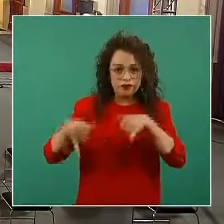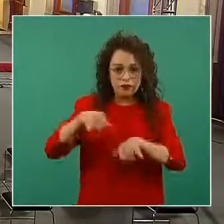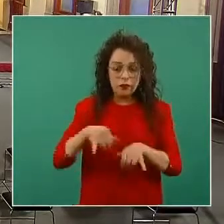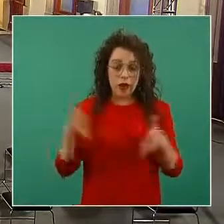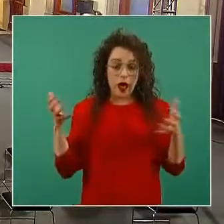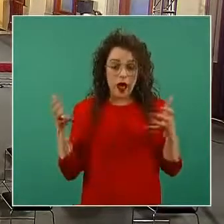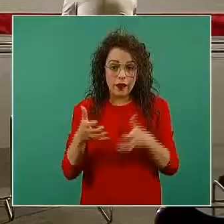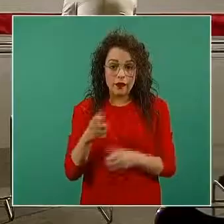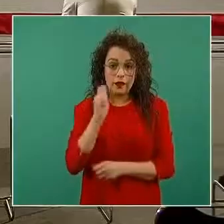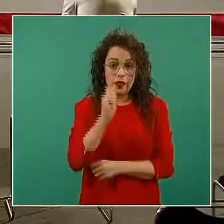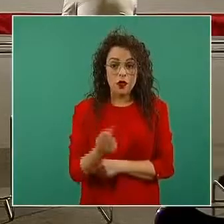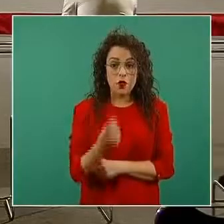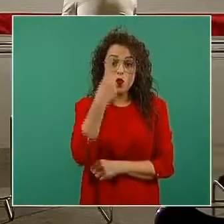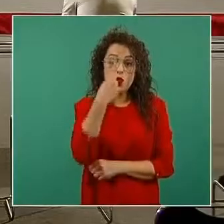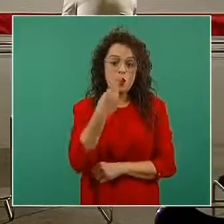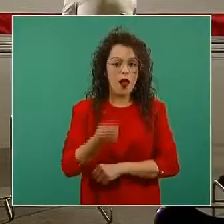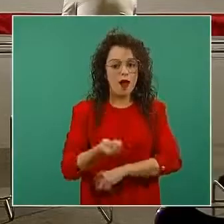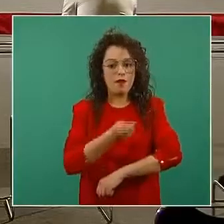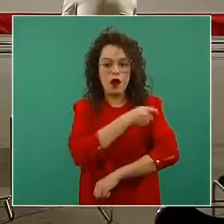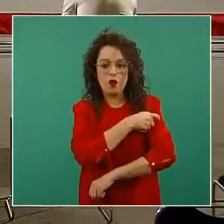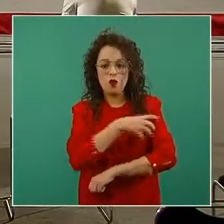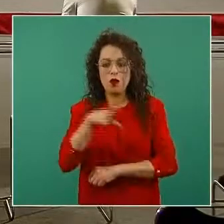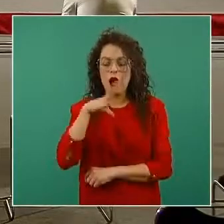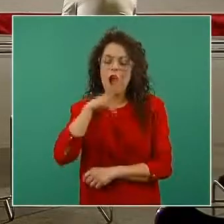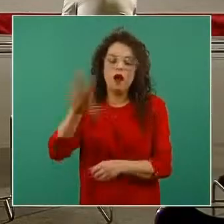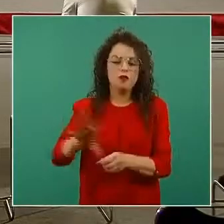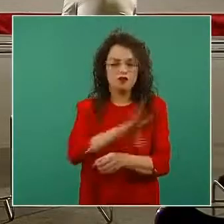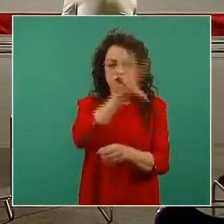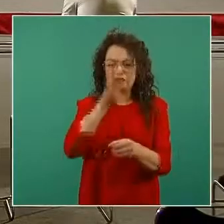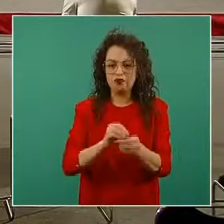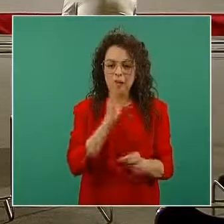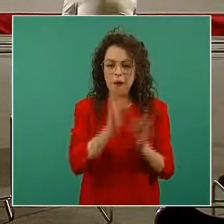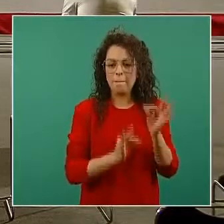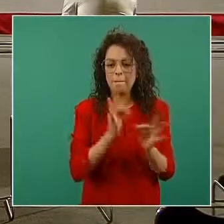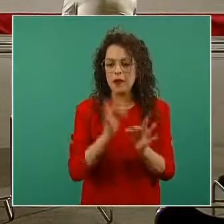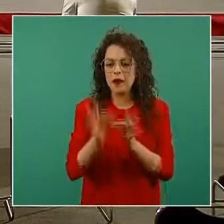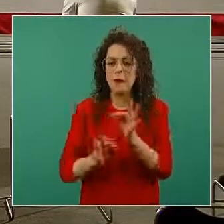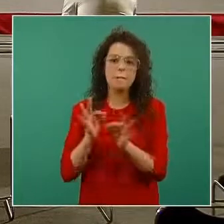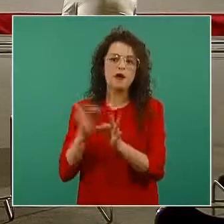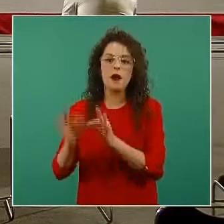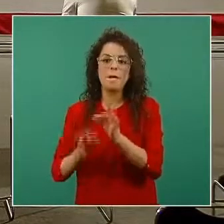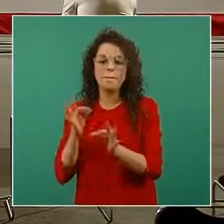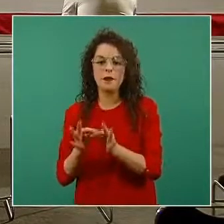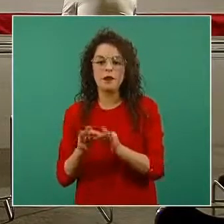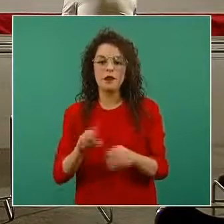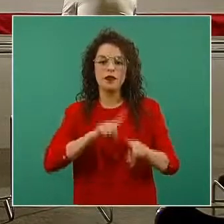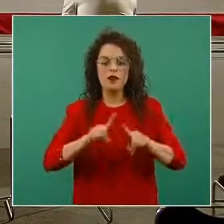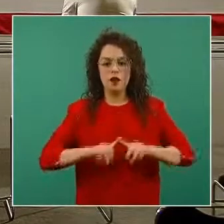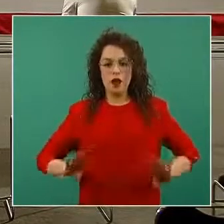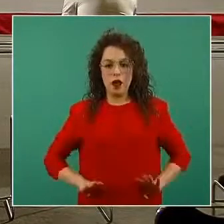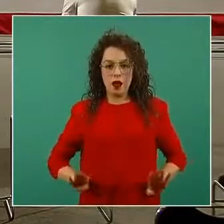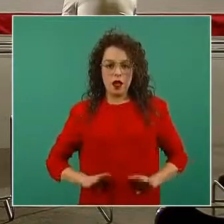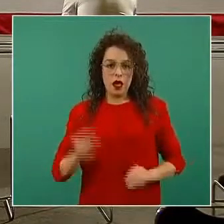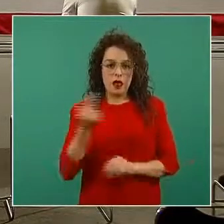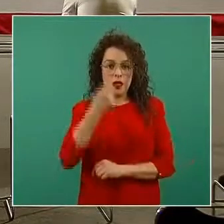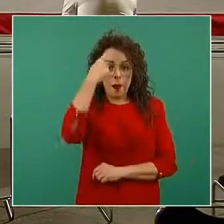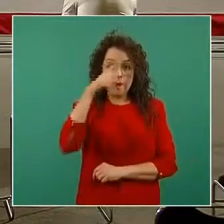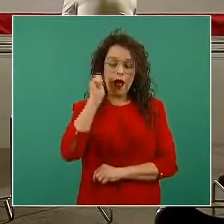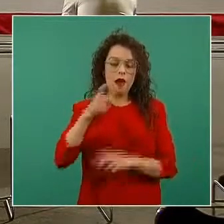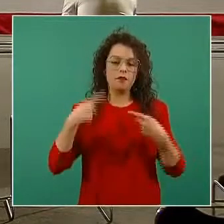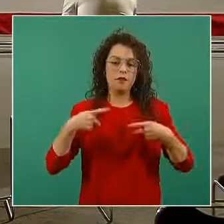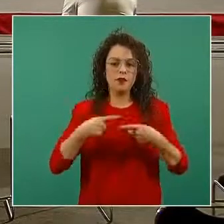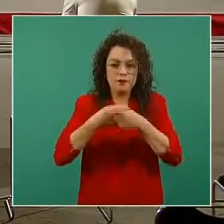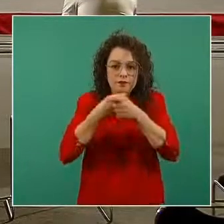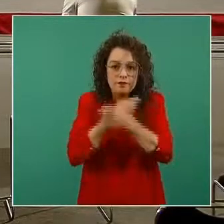una vacuna que cumple con todas las características necesarias para su aplicación en las personas,